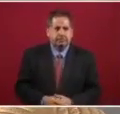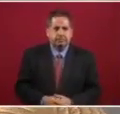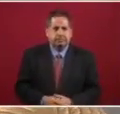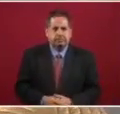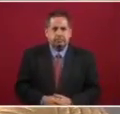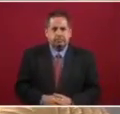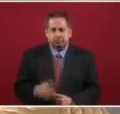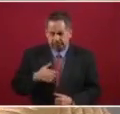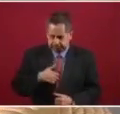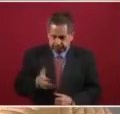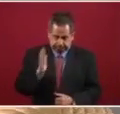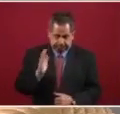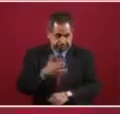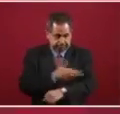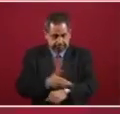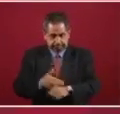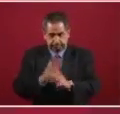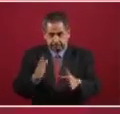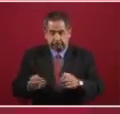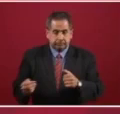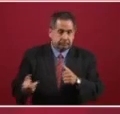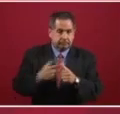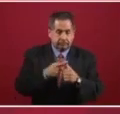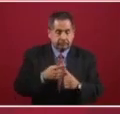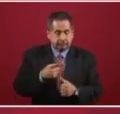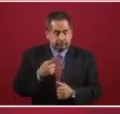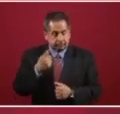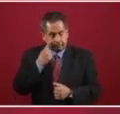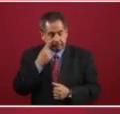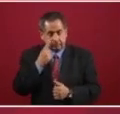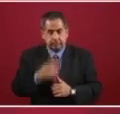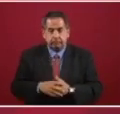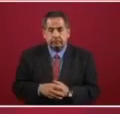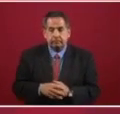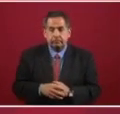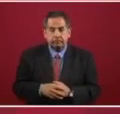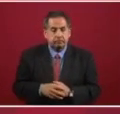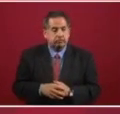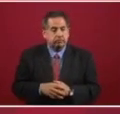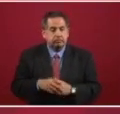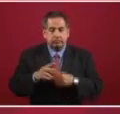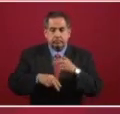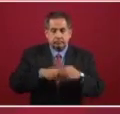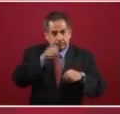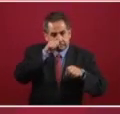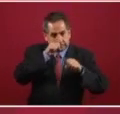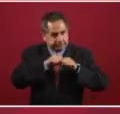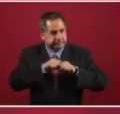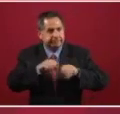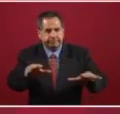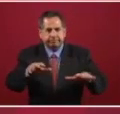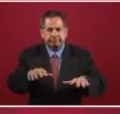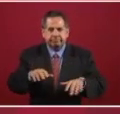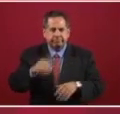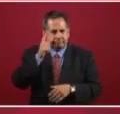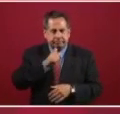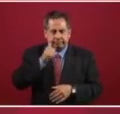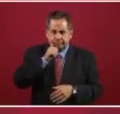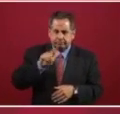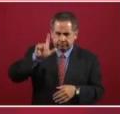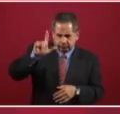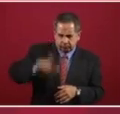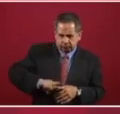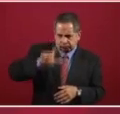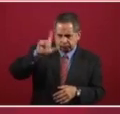se está actuando. Primero, dando a conocer todos los lunes